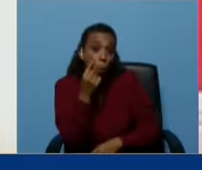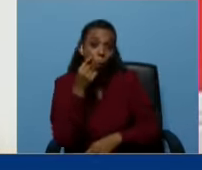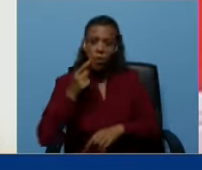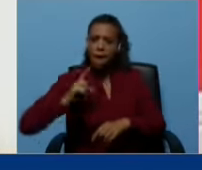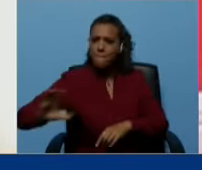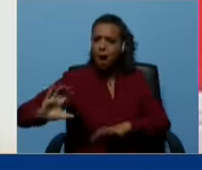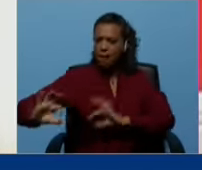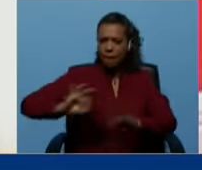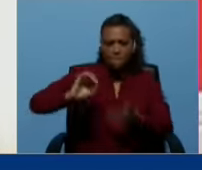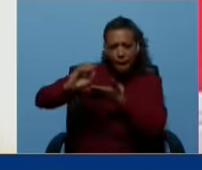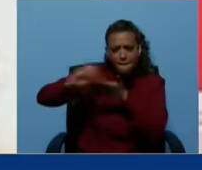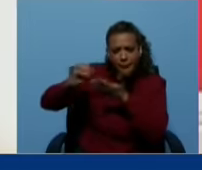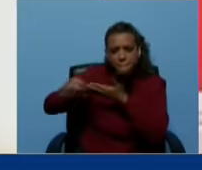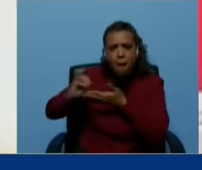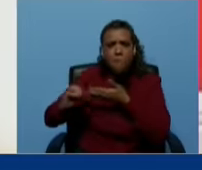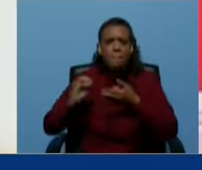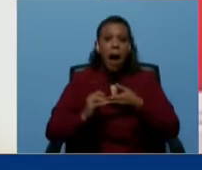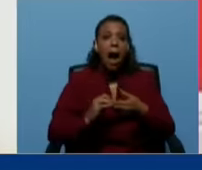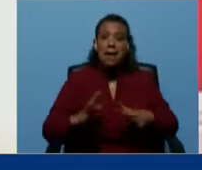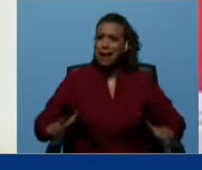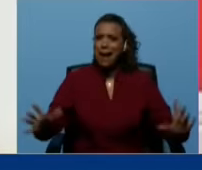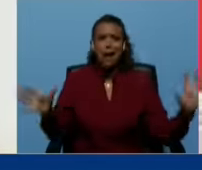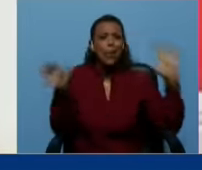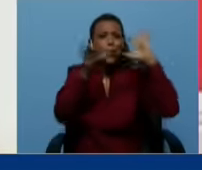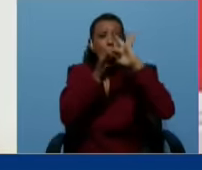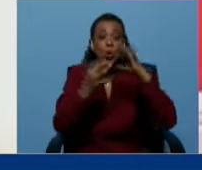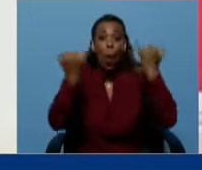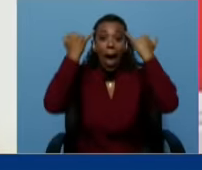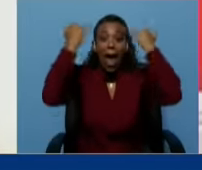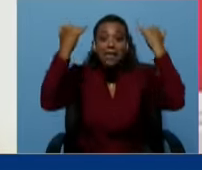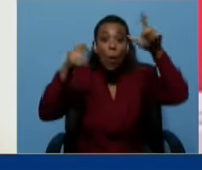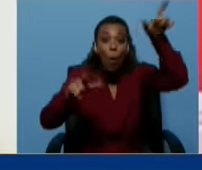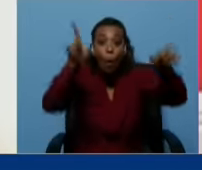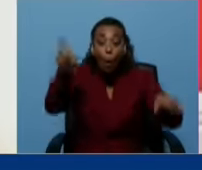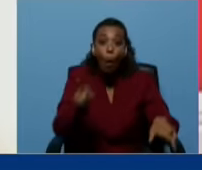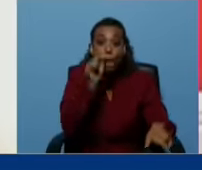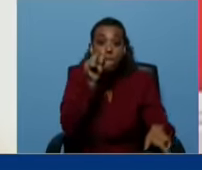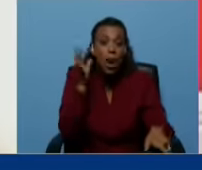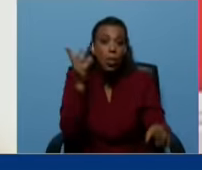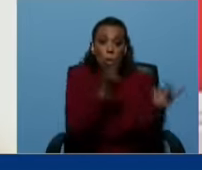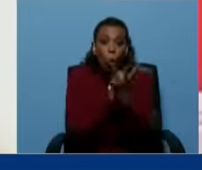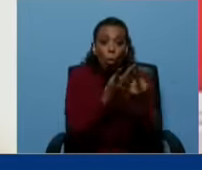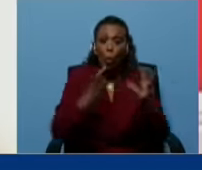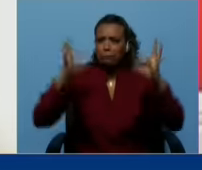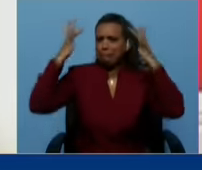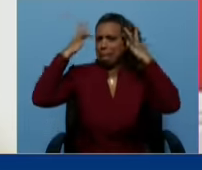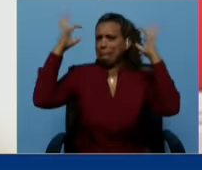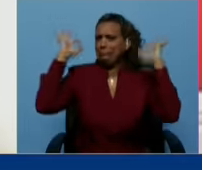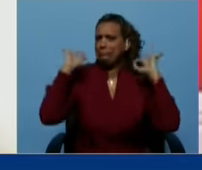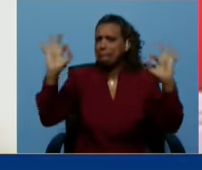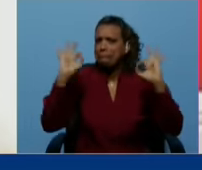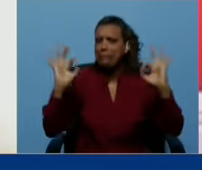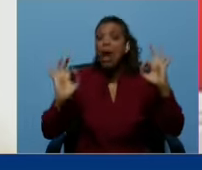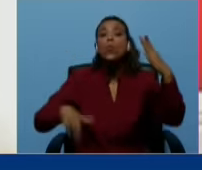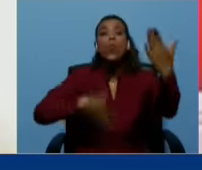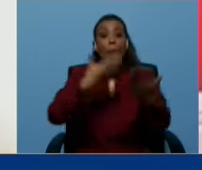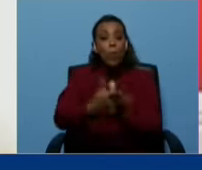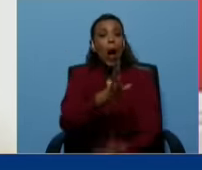operativo. ¡Qué grandes dos genios! Y allí fuimos juntos a